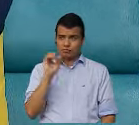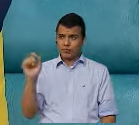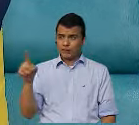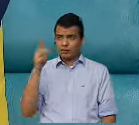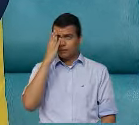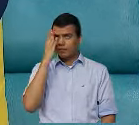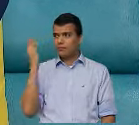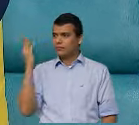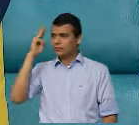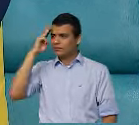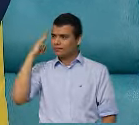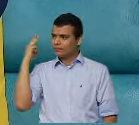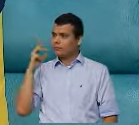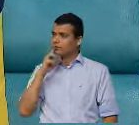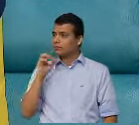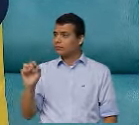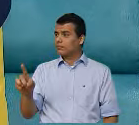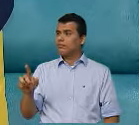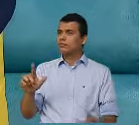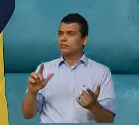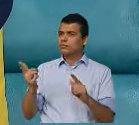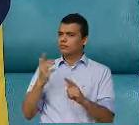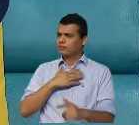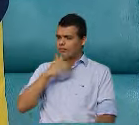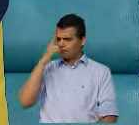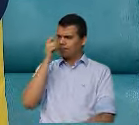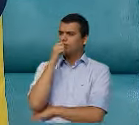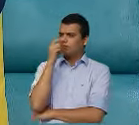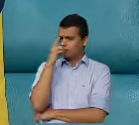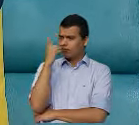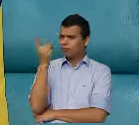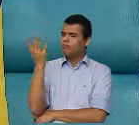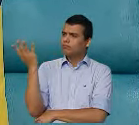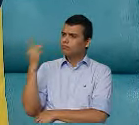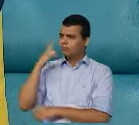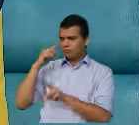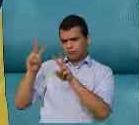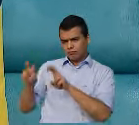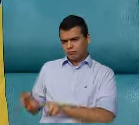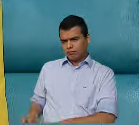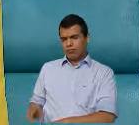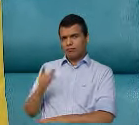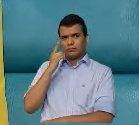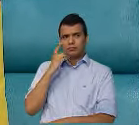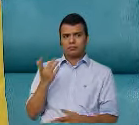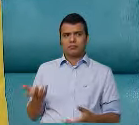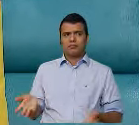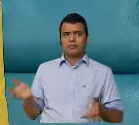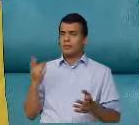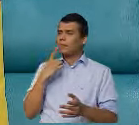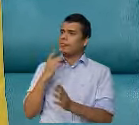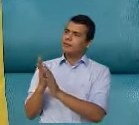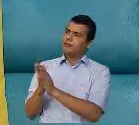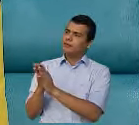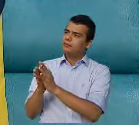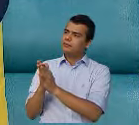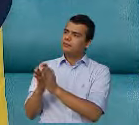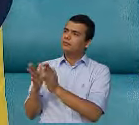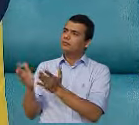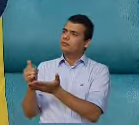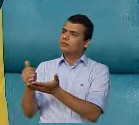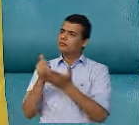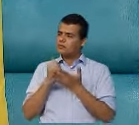Marce, después de que haga su pregunta, lo de la canela me quedó sonando porque cuando nosotros investigamos, dice que ella produce unas